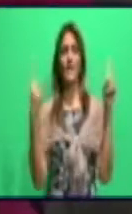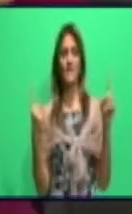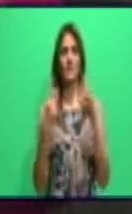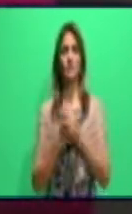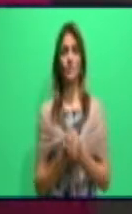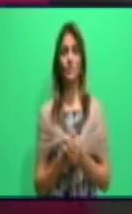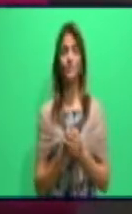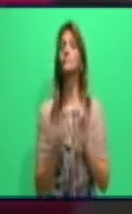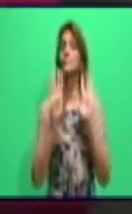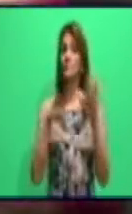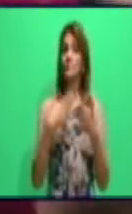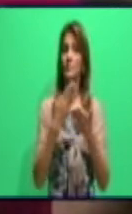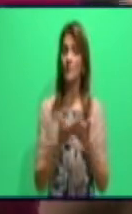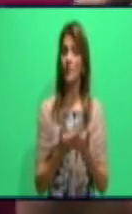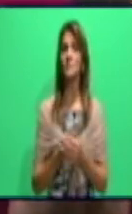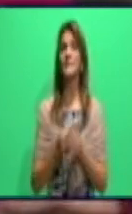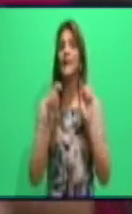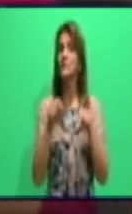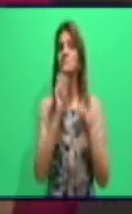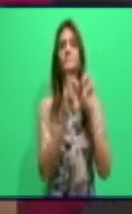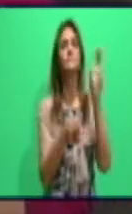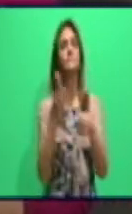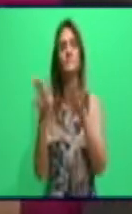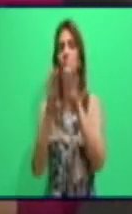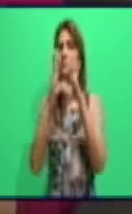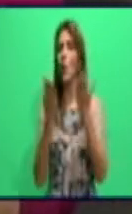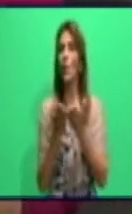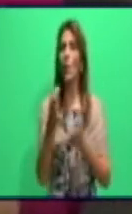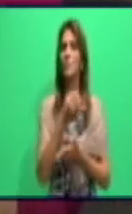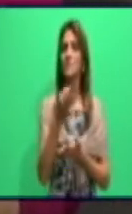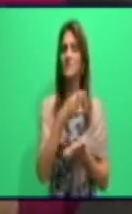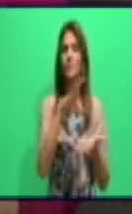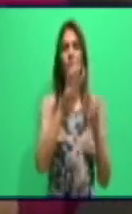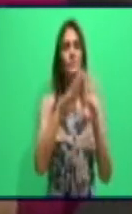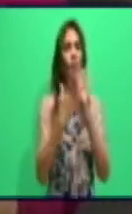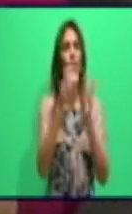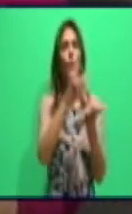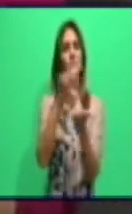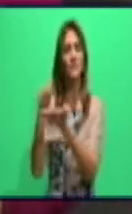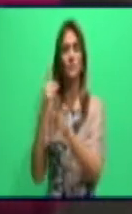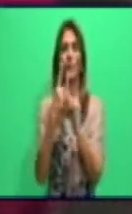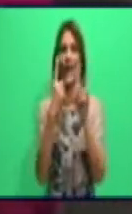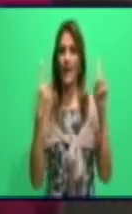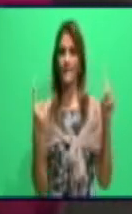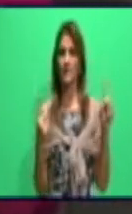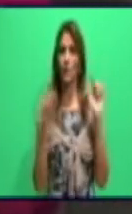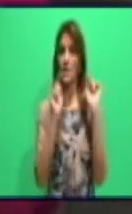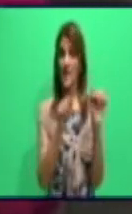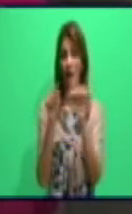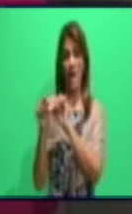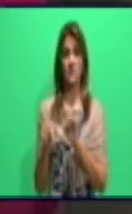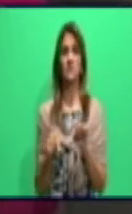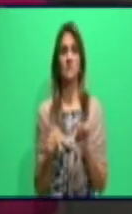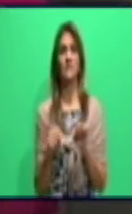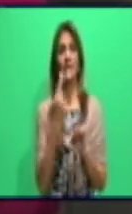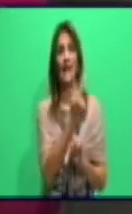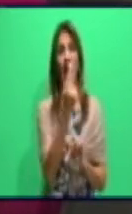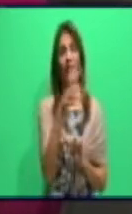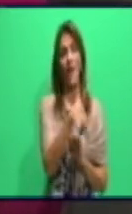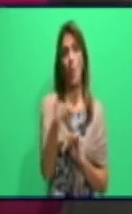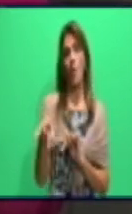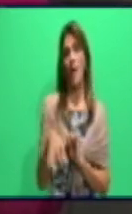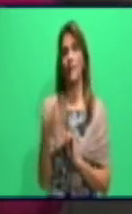se envía entonces hacia todos los municipios, hacia todos los lugares y cada área, cada centro tiene que localizar ahí las personas que